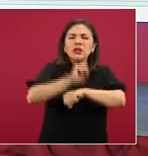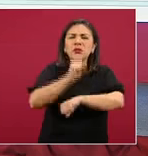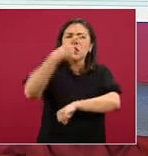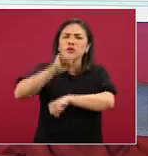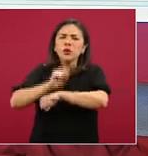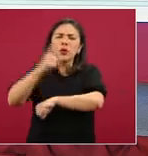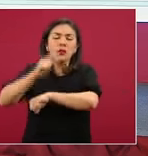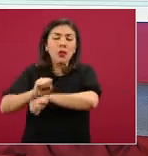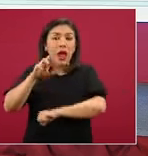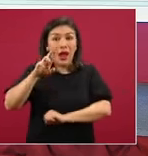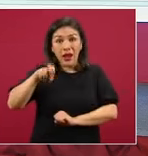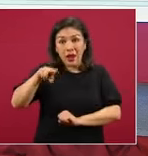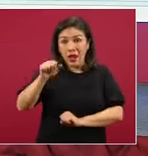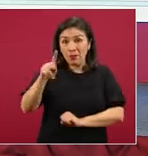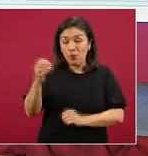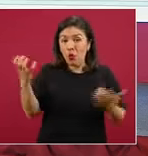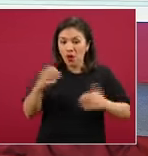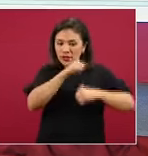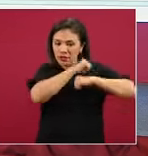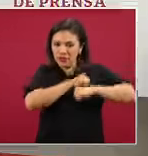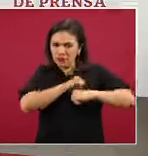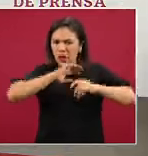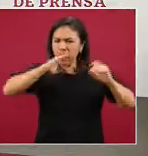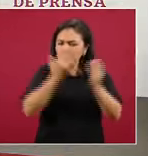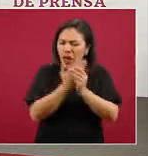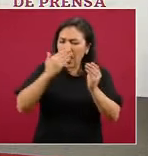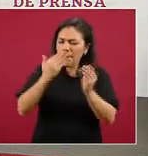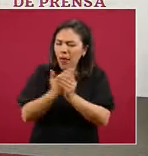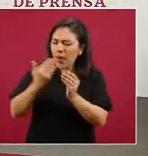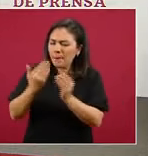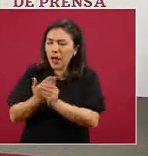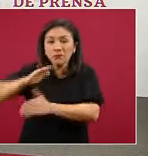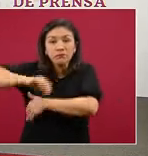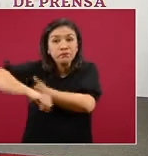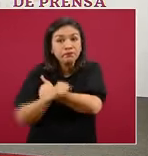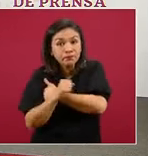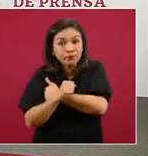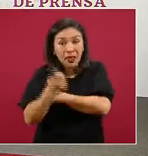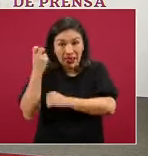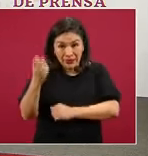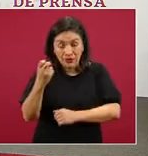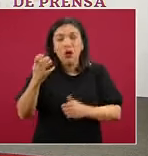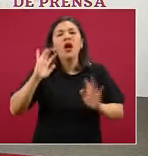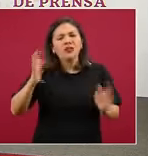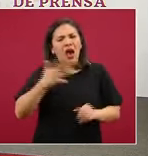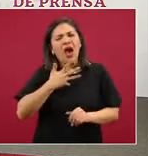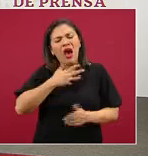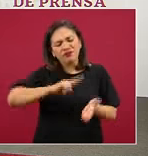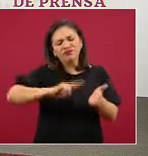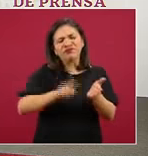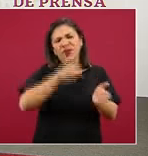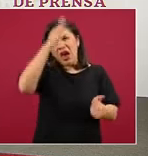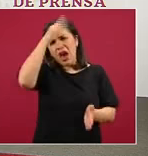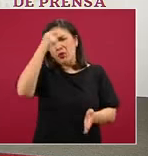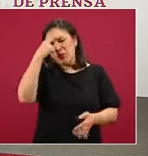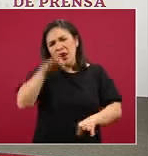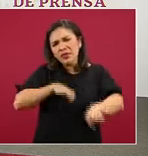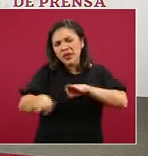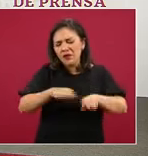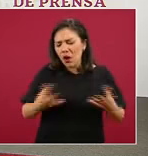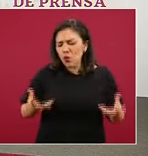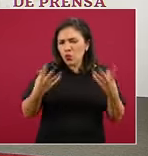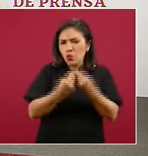recoge a través de esta base de datos. Tenemos un acuerdo de colaboración, se